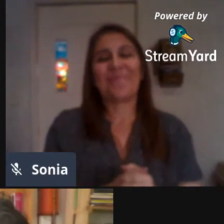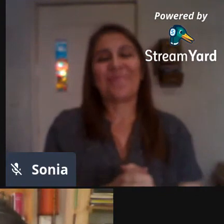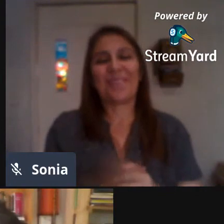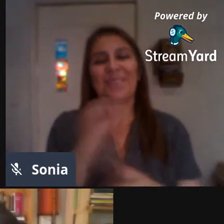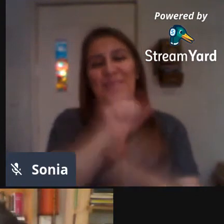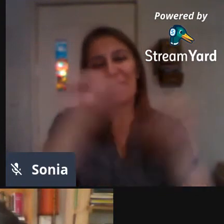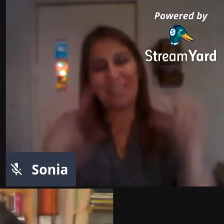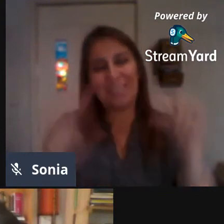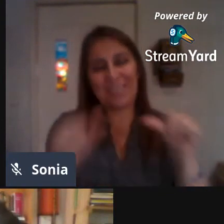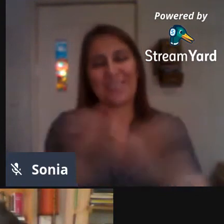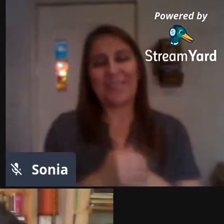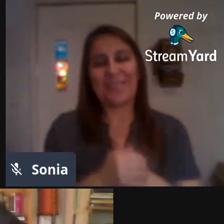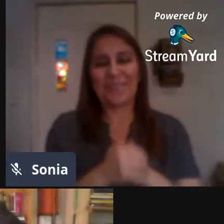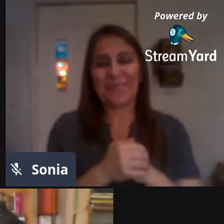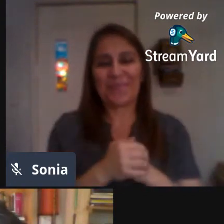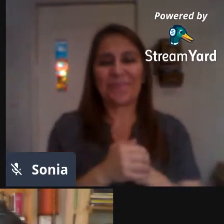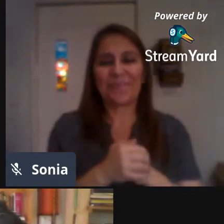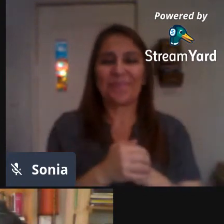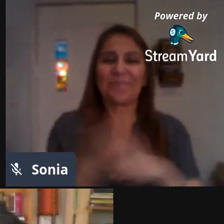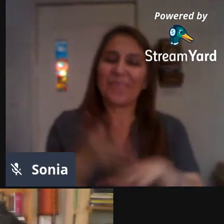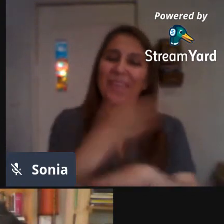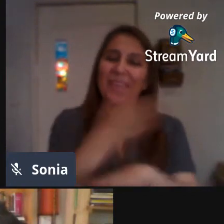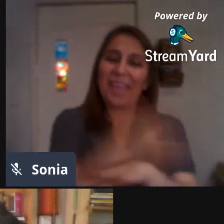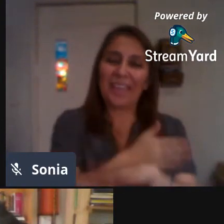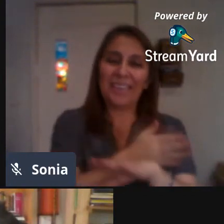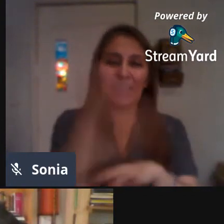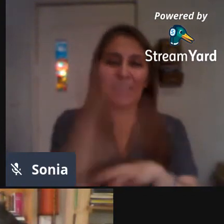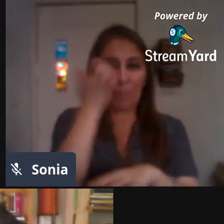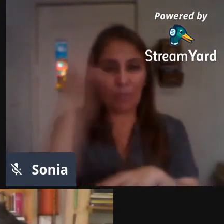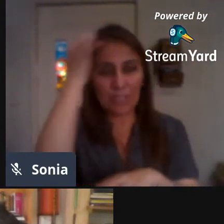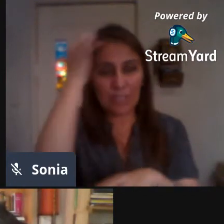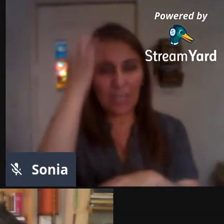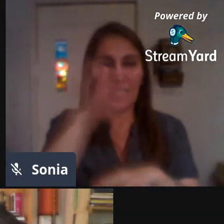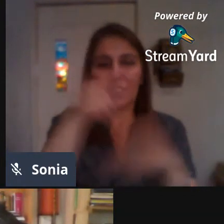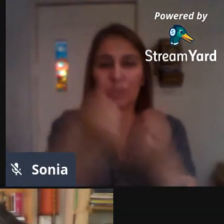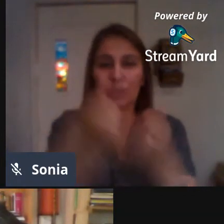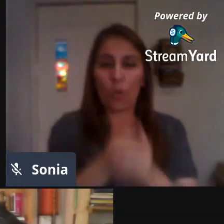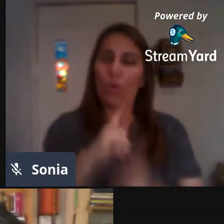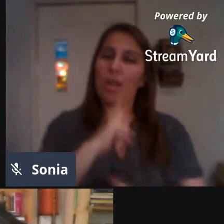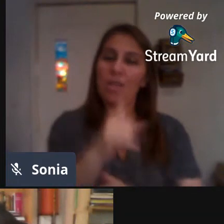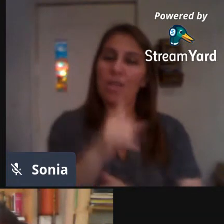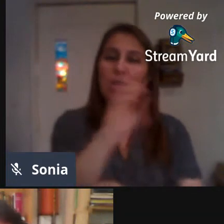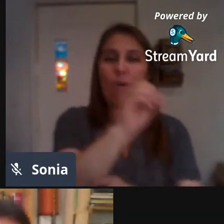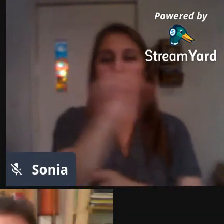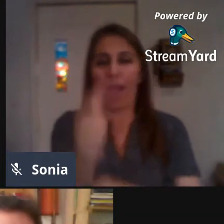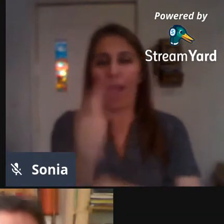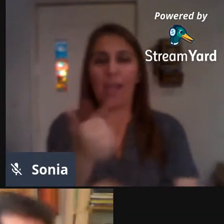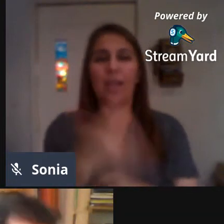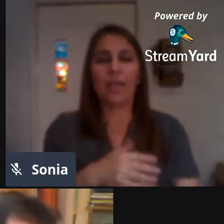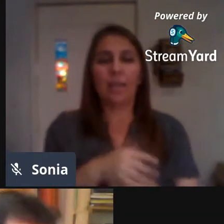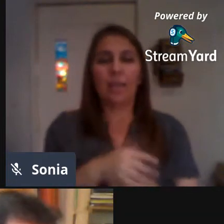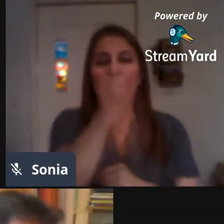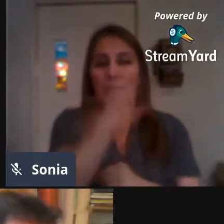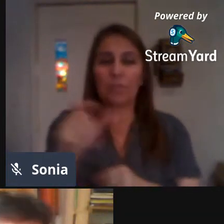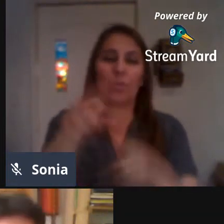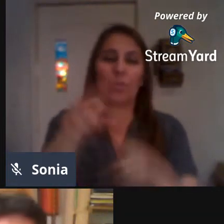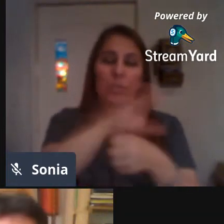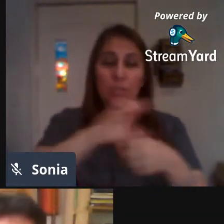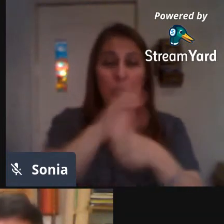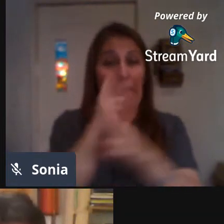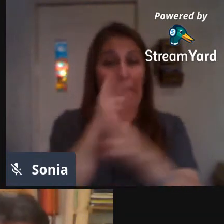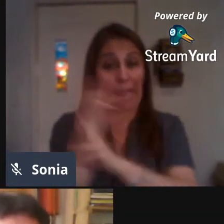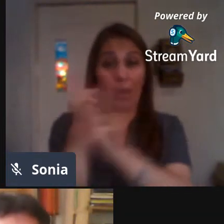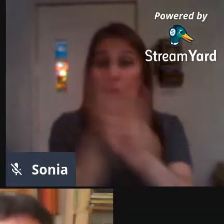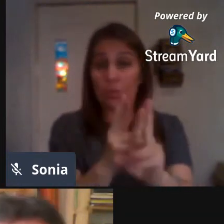la profesionalización mieres lideresas sociales de la ciudad un reconocimiento porque es como